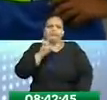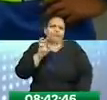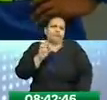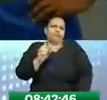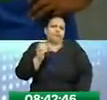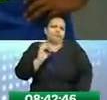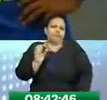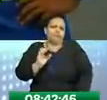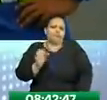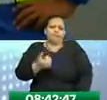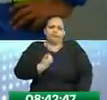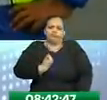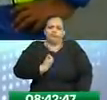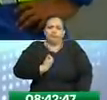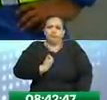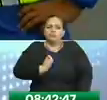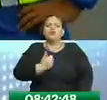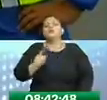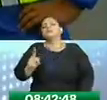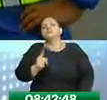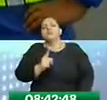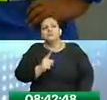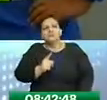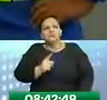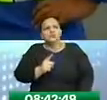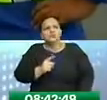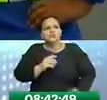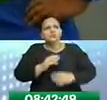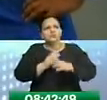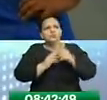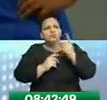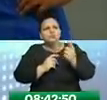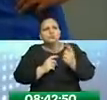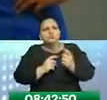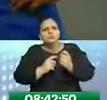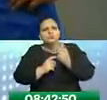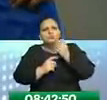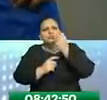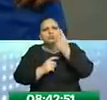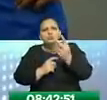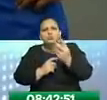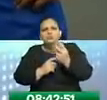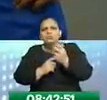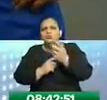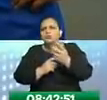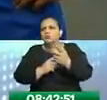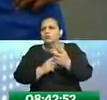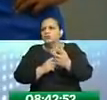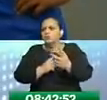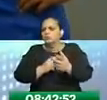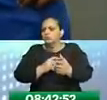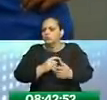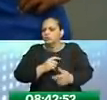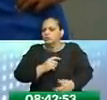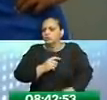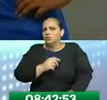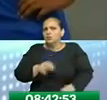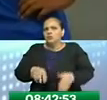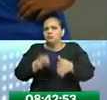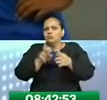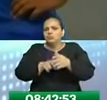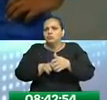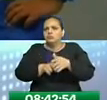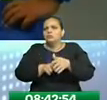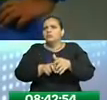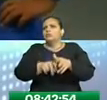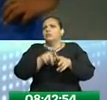compras, tienen que coger a veces dos y hasta tres porque se equivocan con lo que tiene que ver ahora la ruta de la reactivación, que ya son, tienen el nombre de las líneas